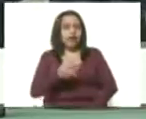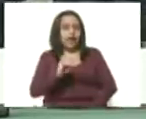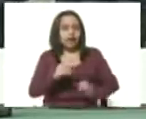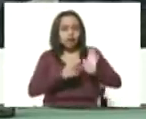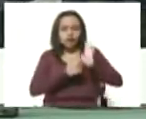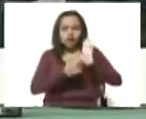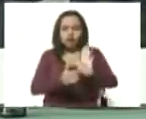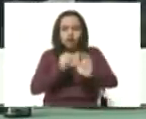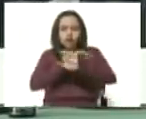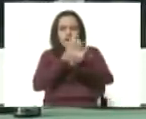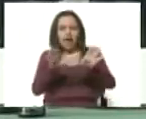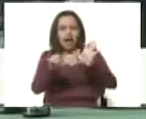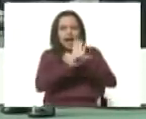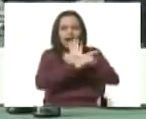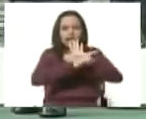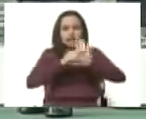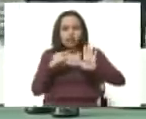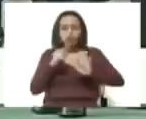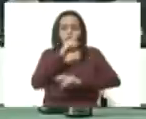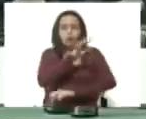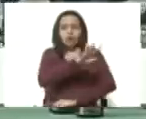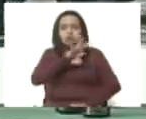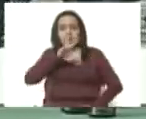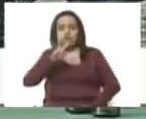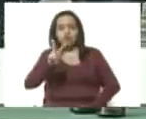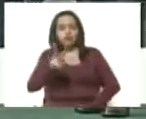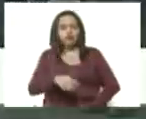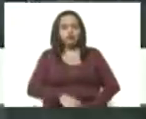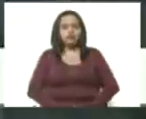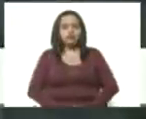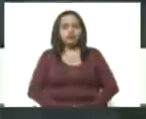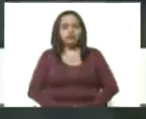expresado claramente en el artículo 42.